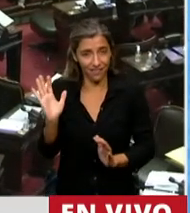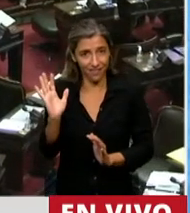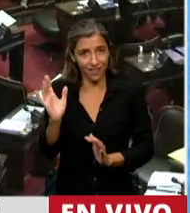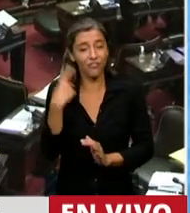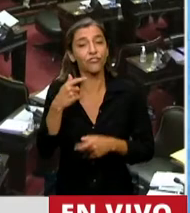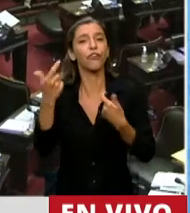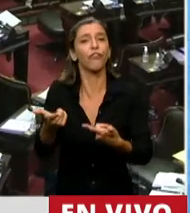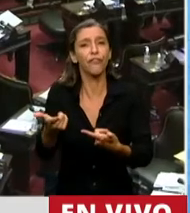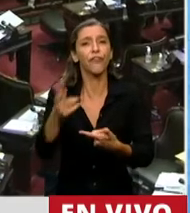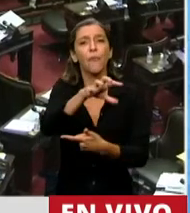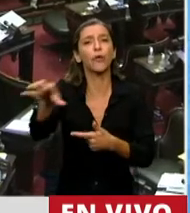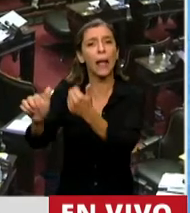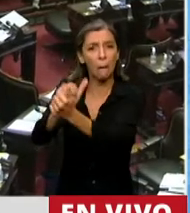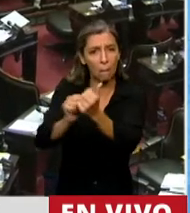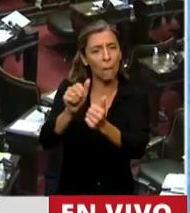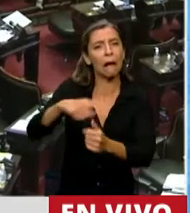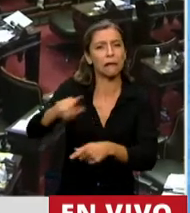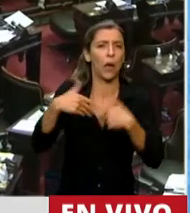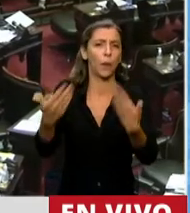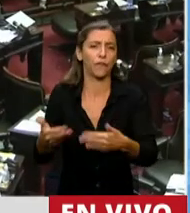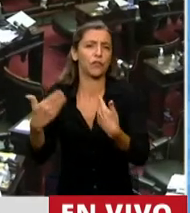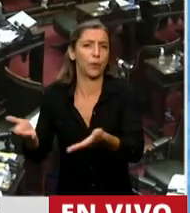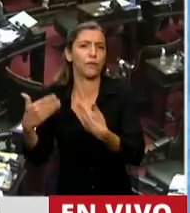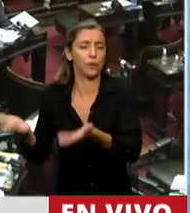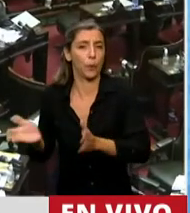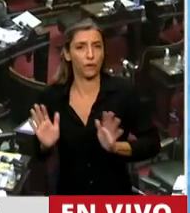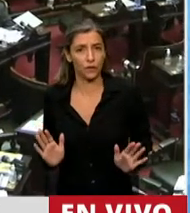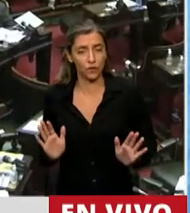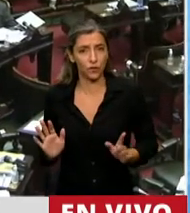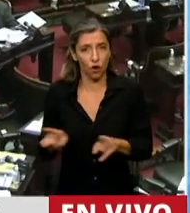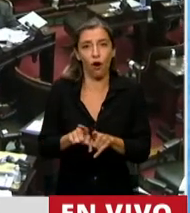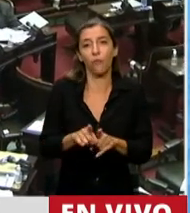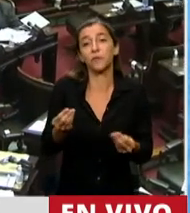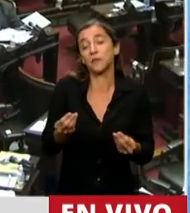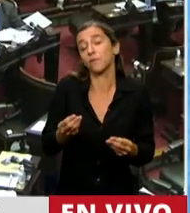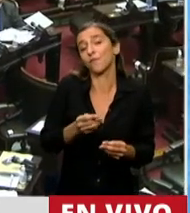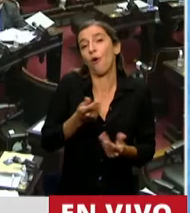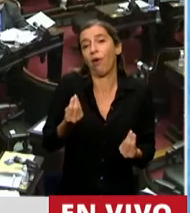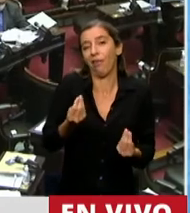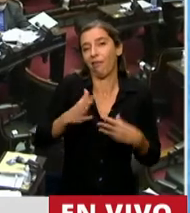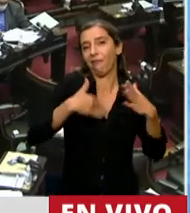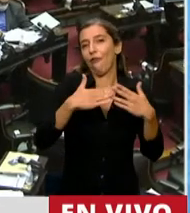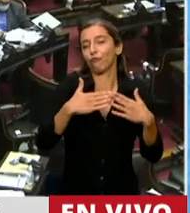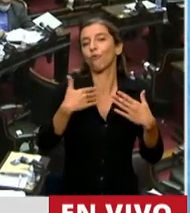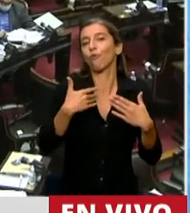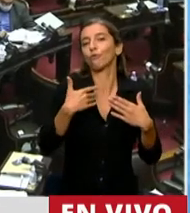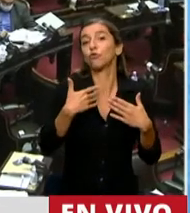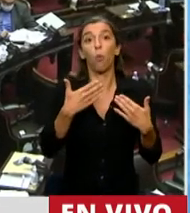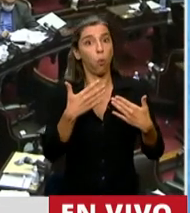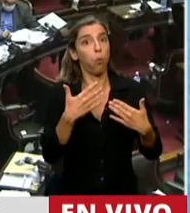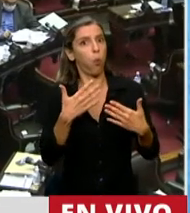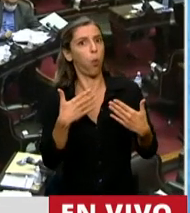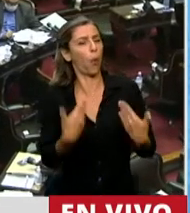estos beneficios que se suman al negocio propio del beneficio de la construcción. Efectivamente, nos está dando la razón.